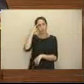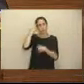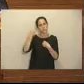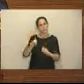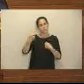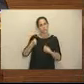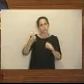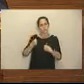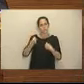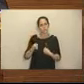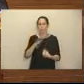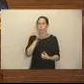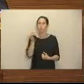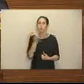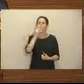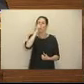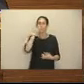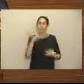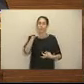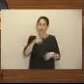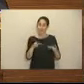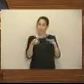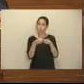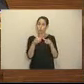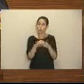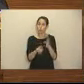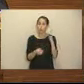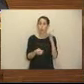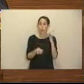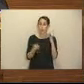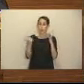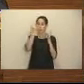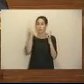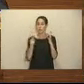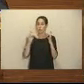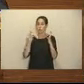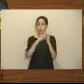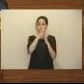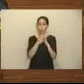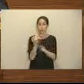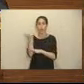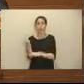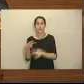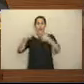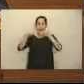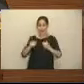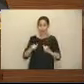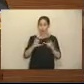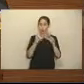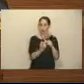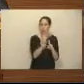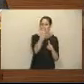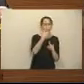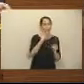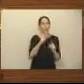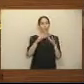debería recordar que aquí fueron 4 grupos los que no apoyaron ese presupuesto. 4 grupos. No fue uno solo.